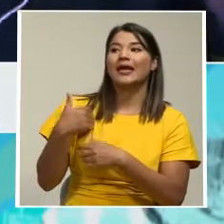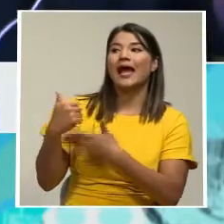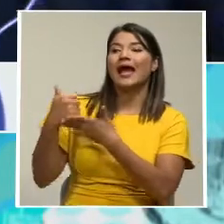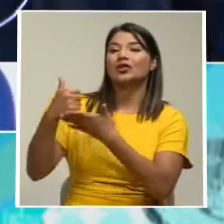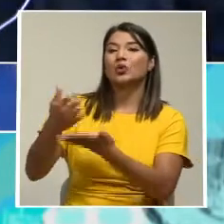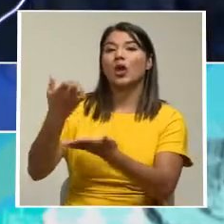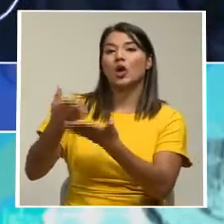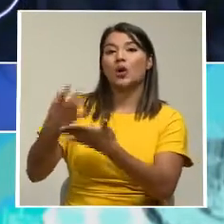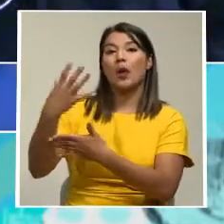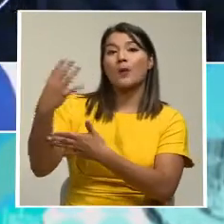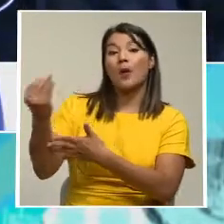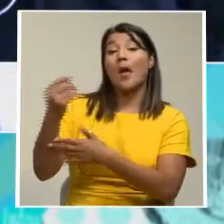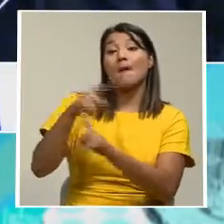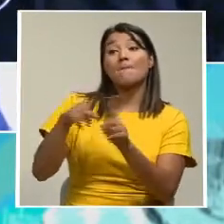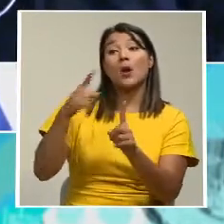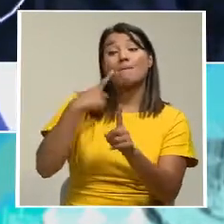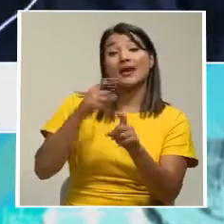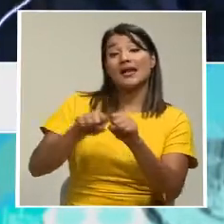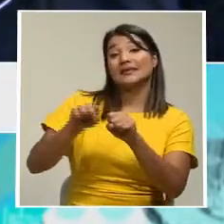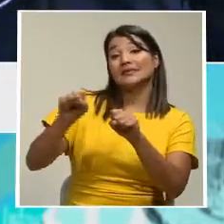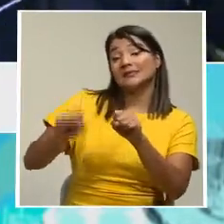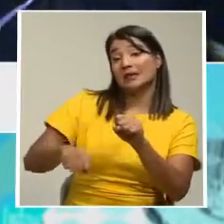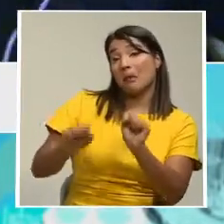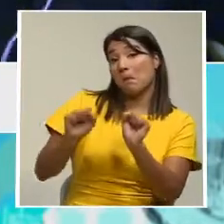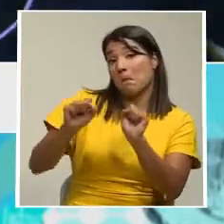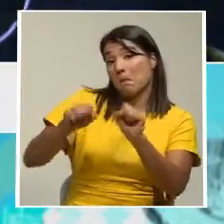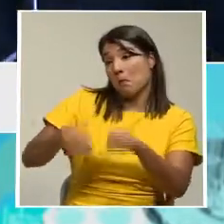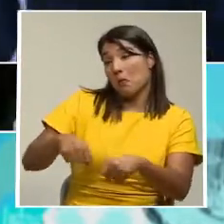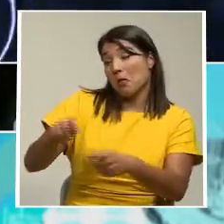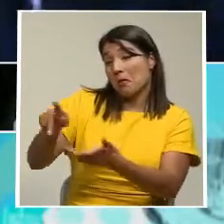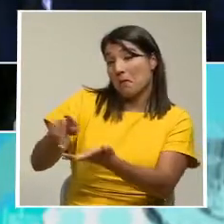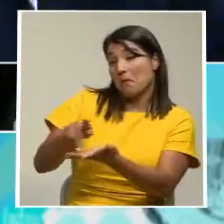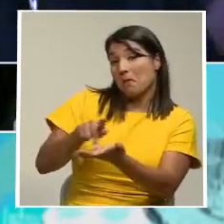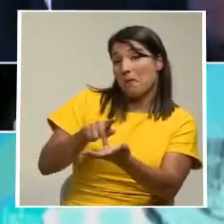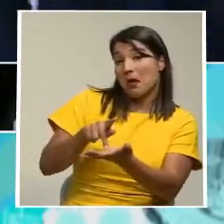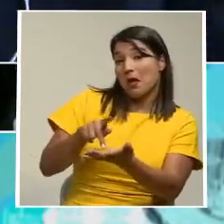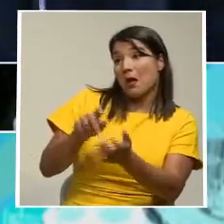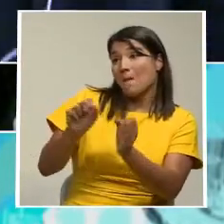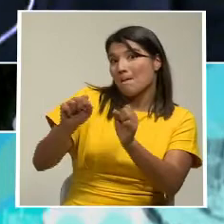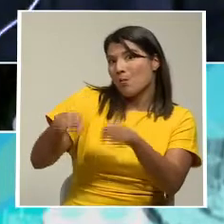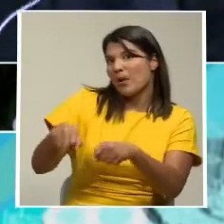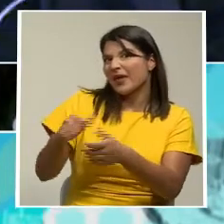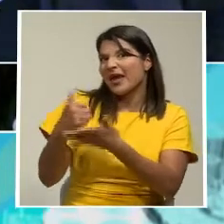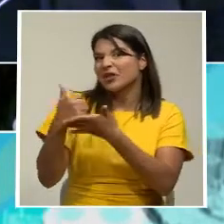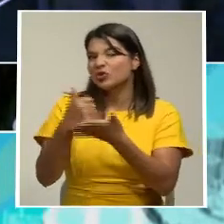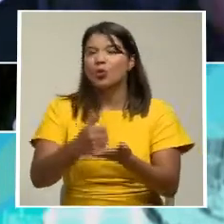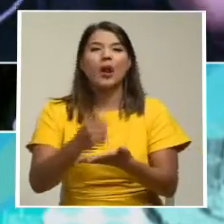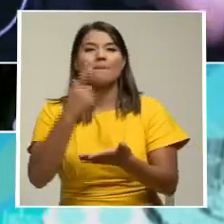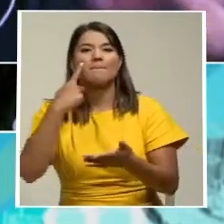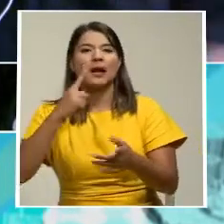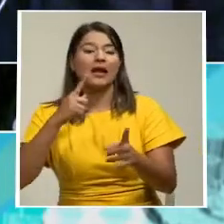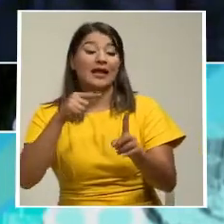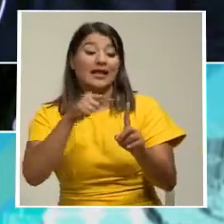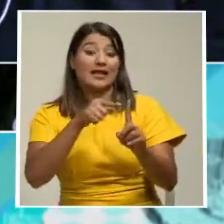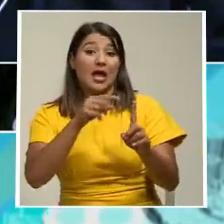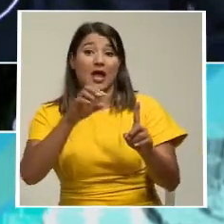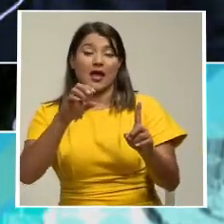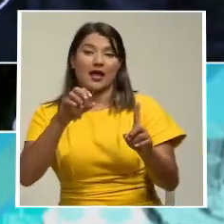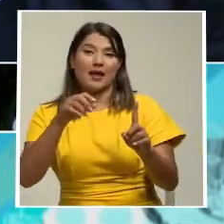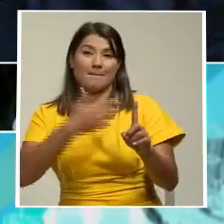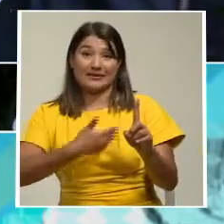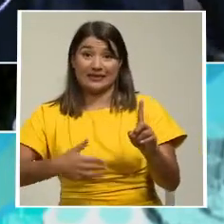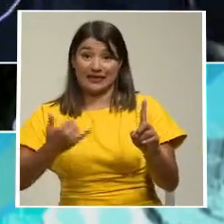para el régimen pueden ser entes que pueden financiar un golpe de Estado, por ejemplo. Entonces ya organizaciones muy importantes